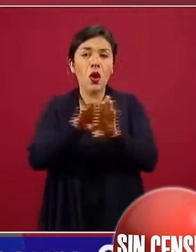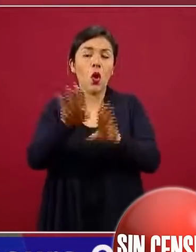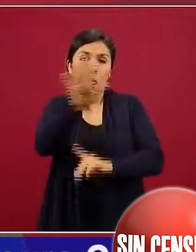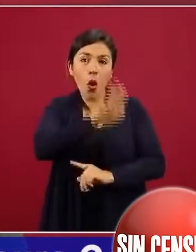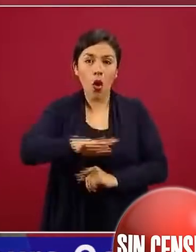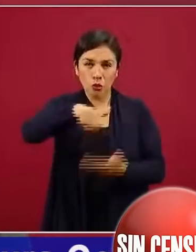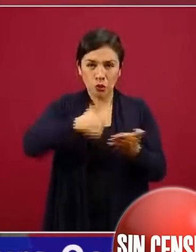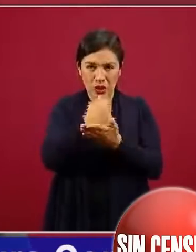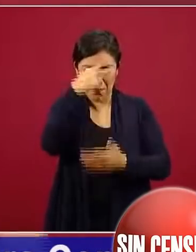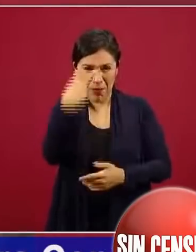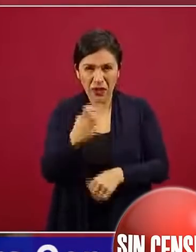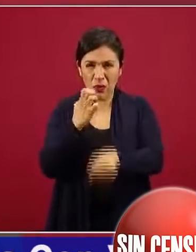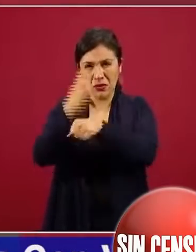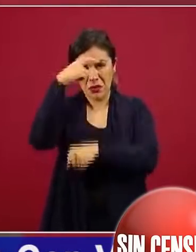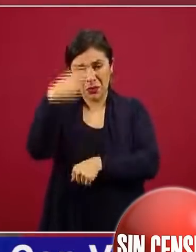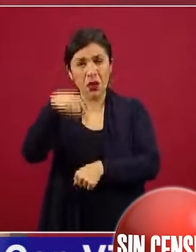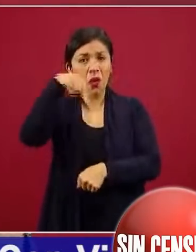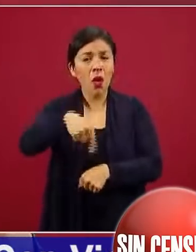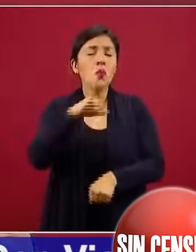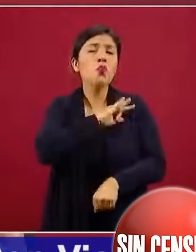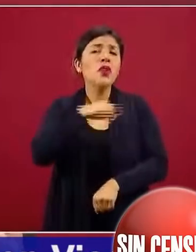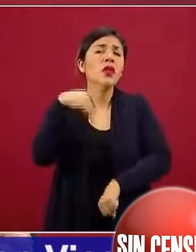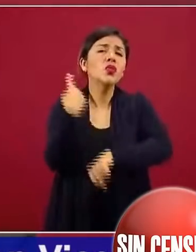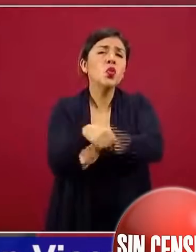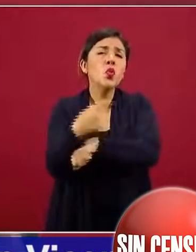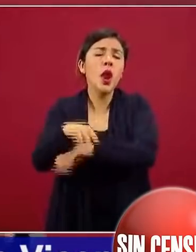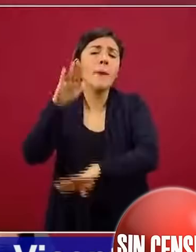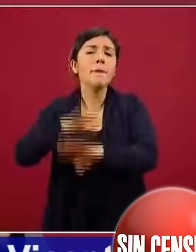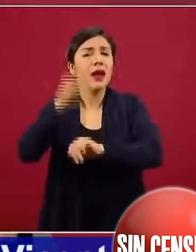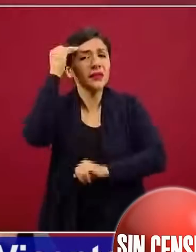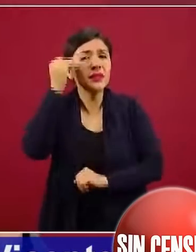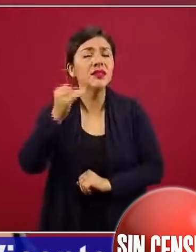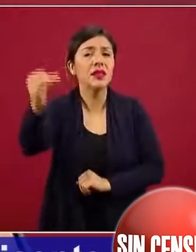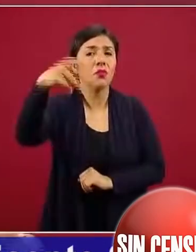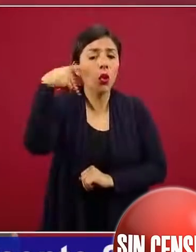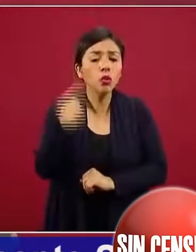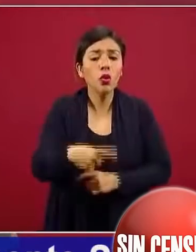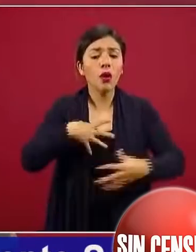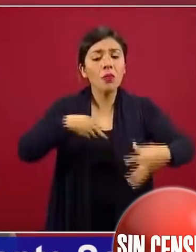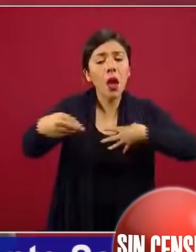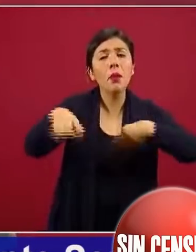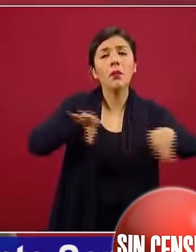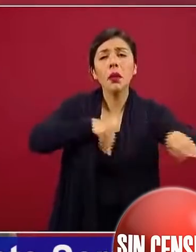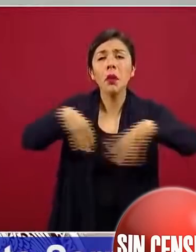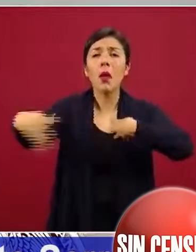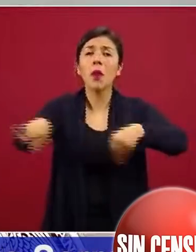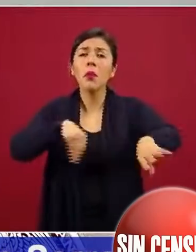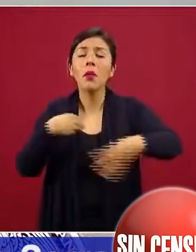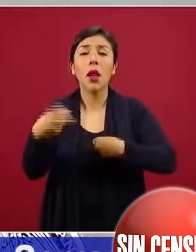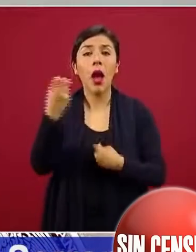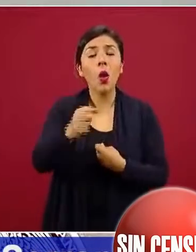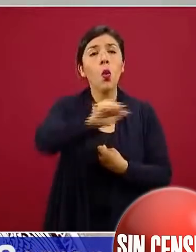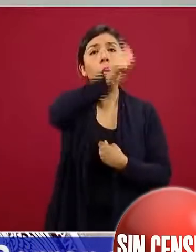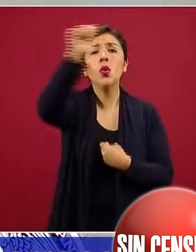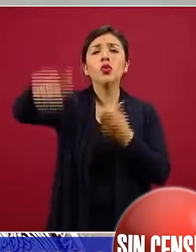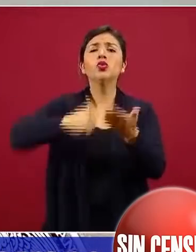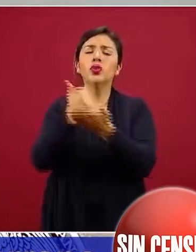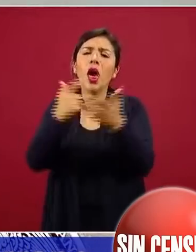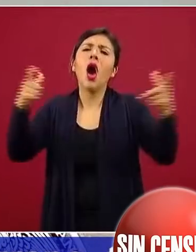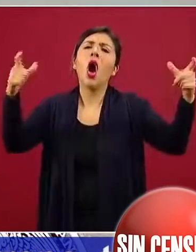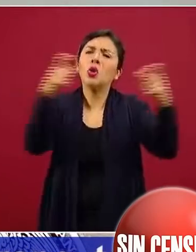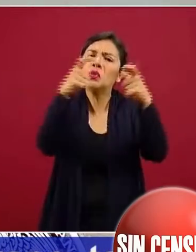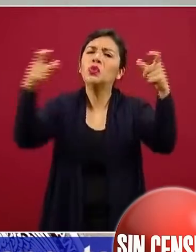Valle de México, que pueden tener una duración más grande de su propia epidemia local, y otras ciudades más